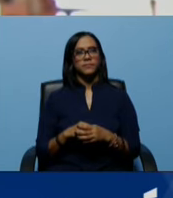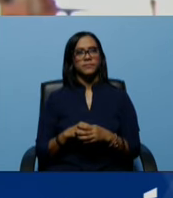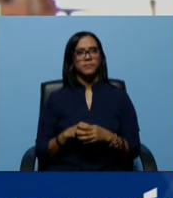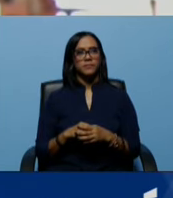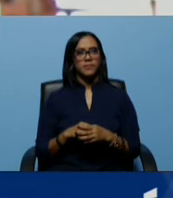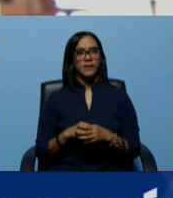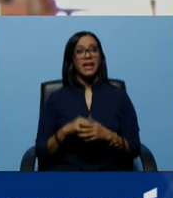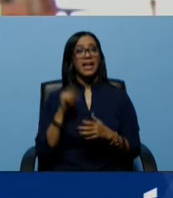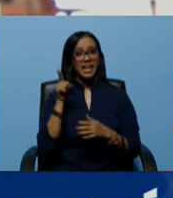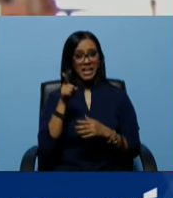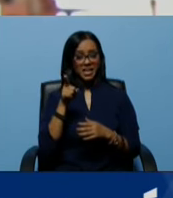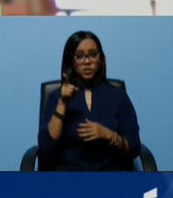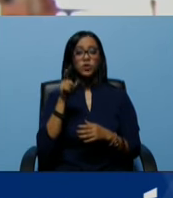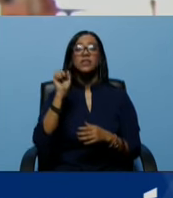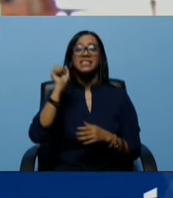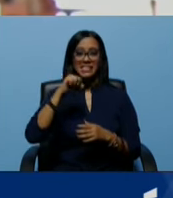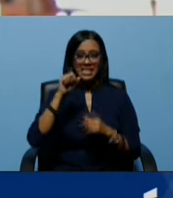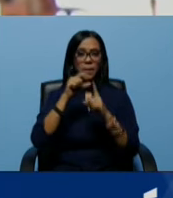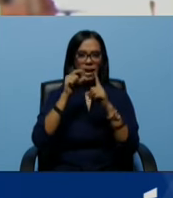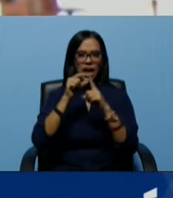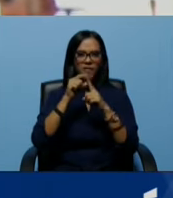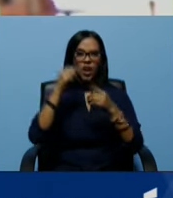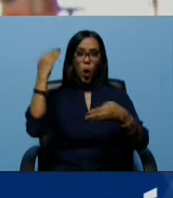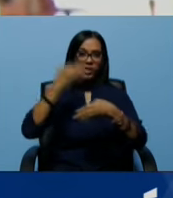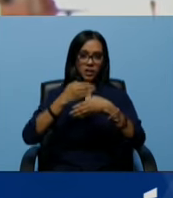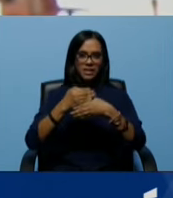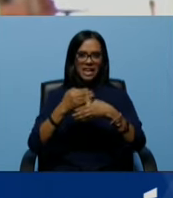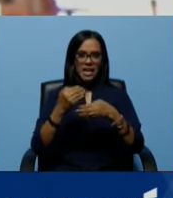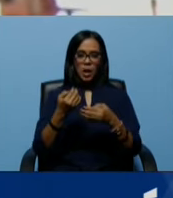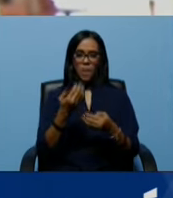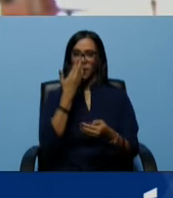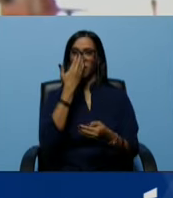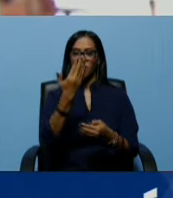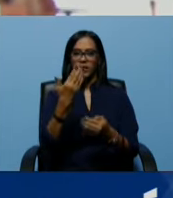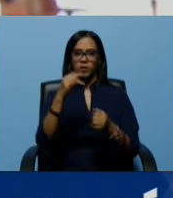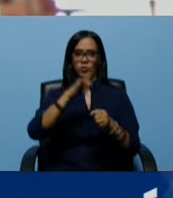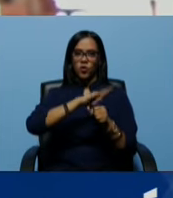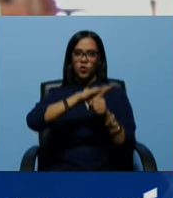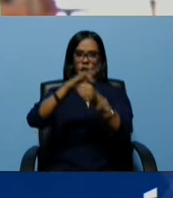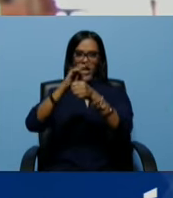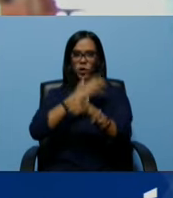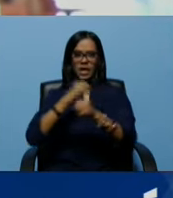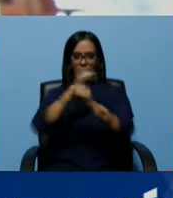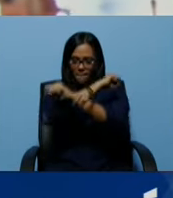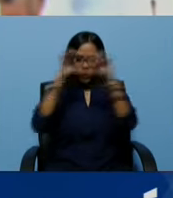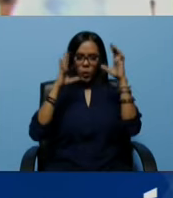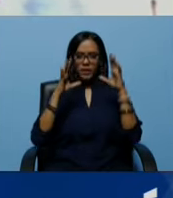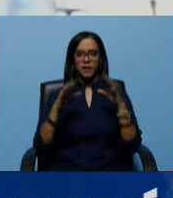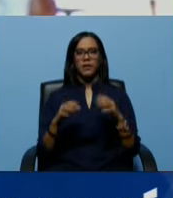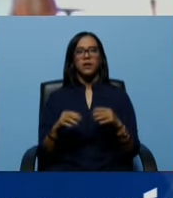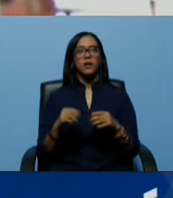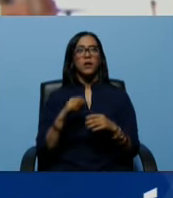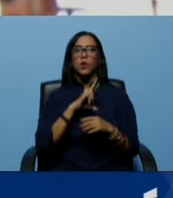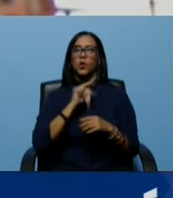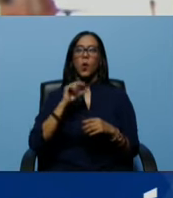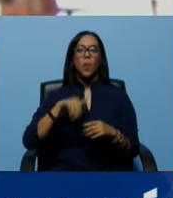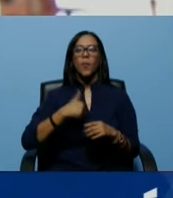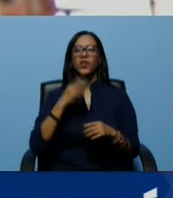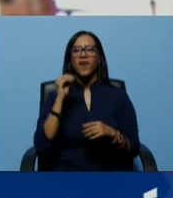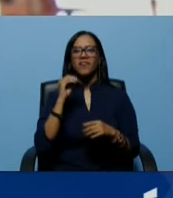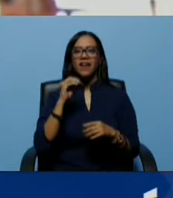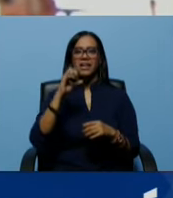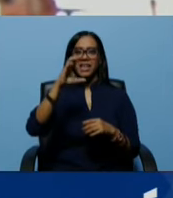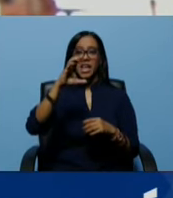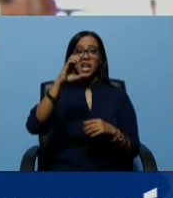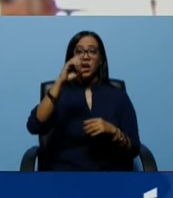Eso sí es coacción, ¿oíste? Que le metan a uno unos drones al frente y lo quieran explotar. Aunque no puedo hablar mucho de coacción porque